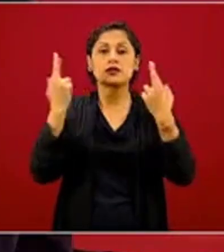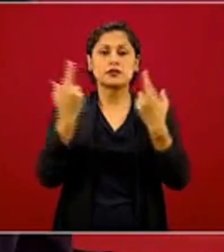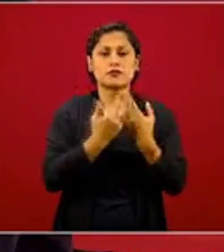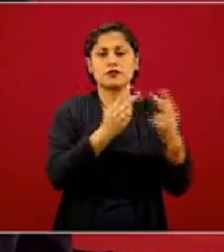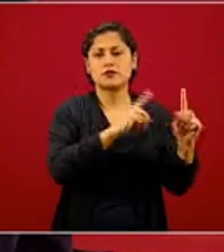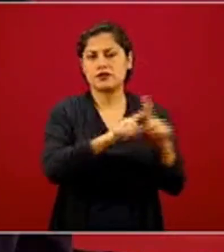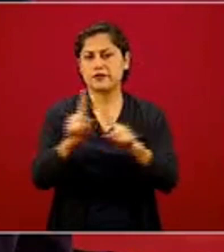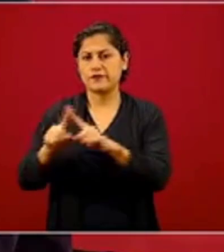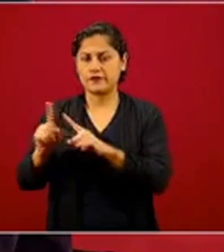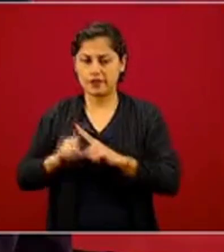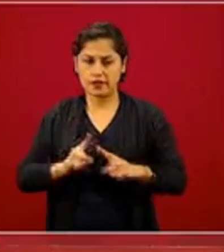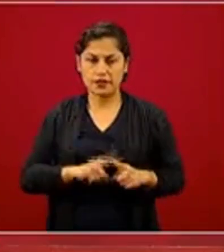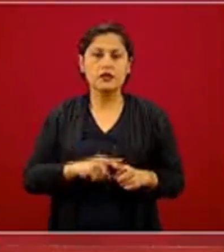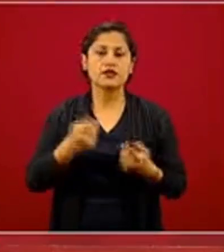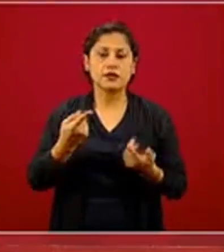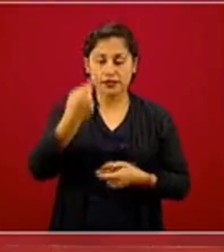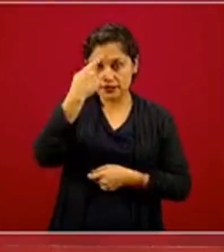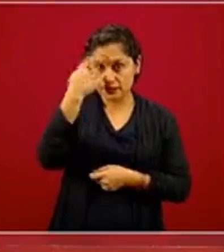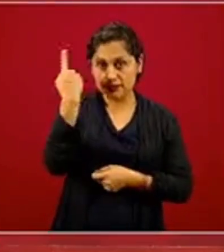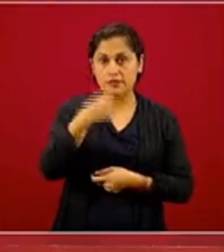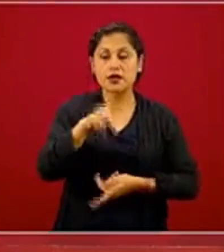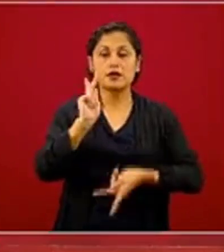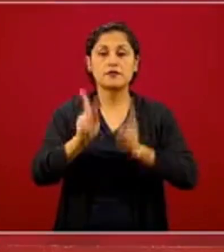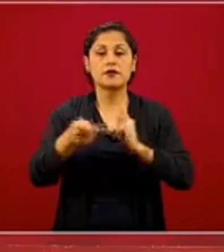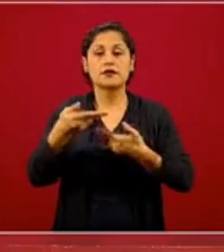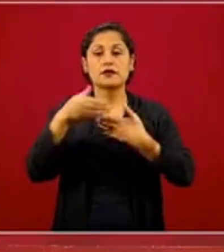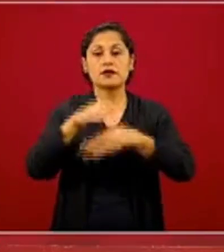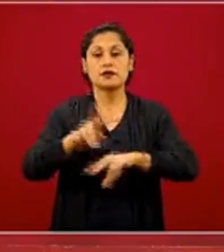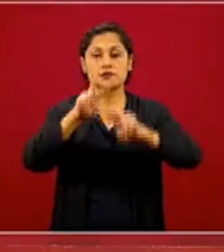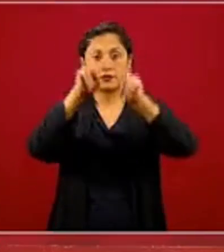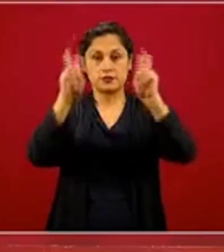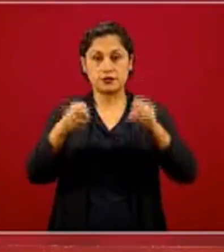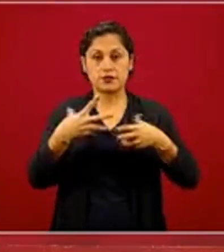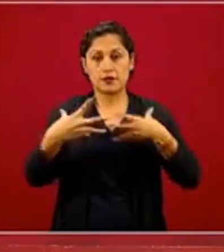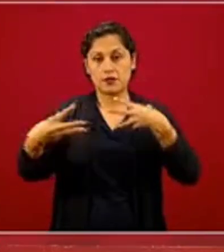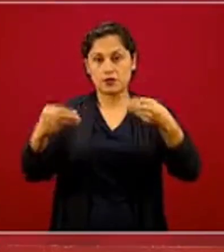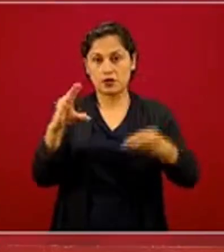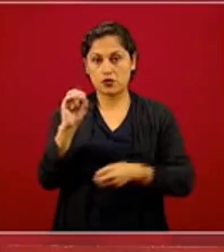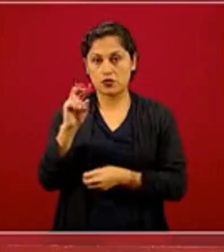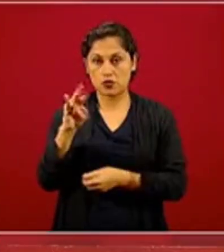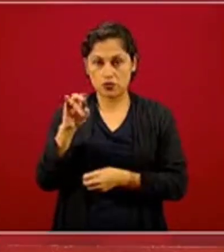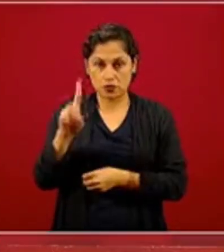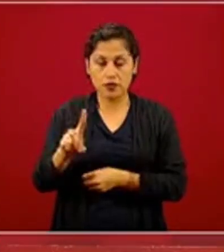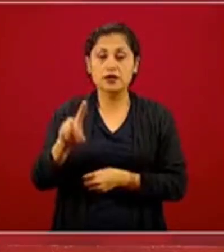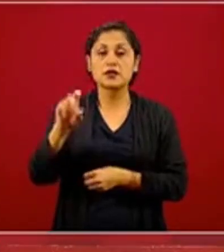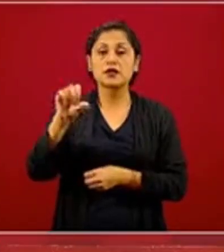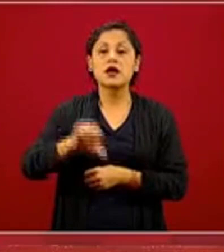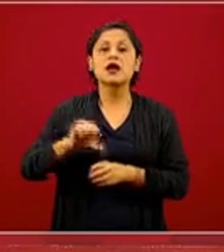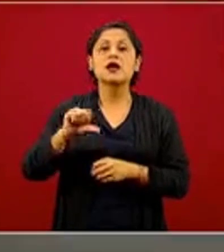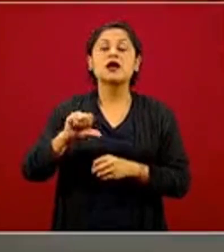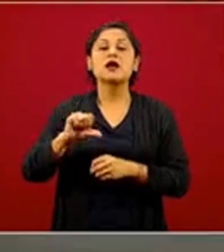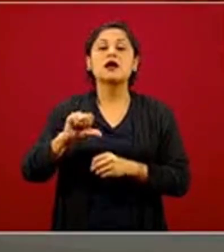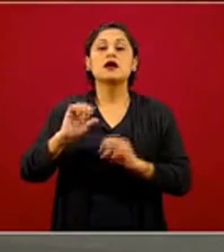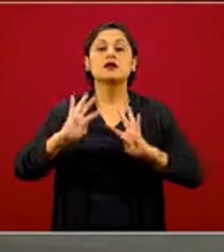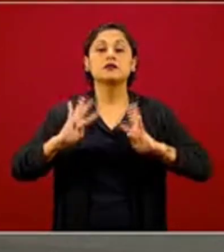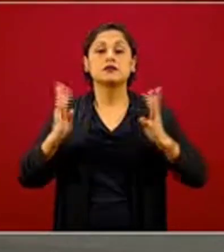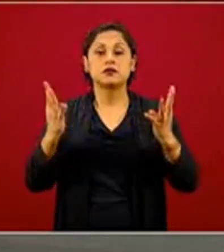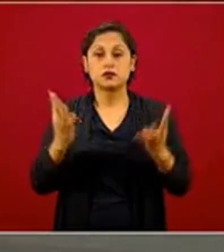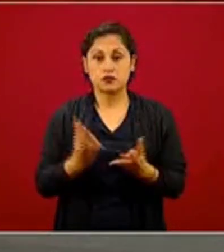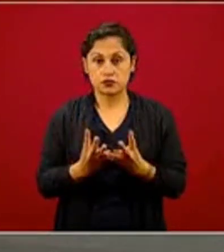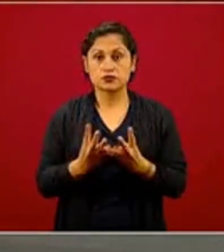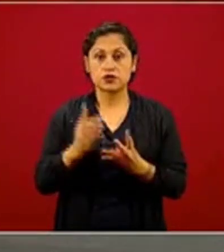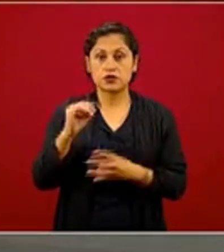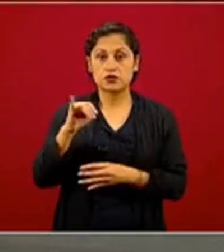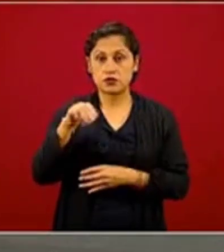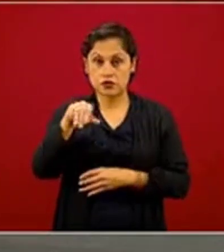trabajo relacionadas con el manejo de la epidemia de COVID, en este caso en la sala del Consejo Técnico del Instituto Mexicano del